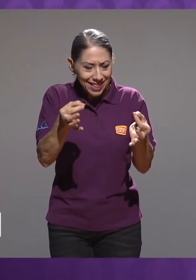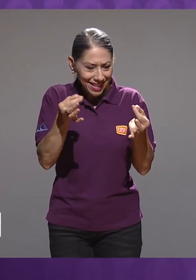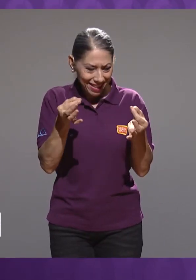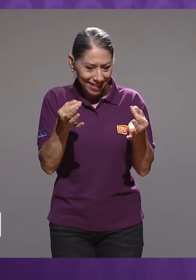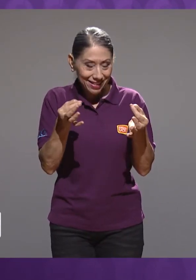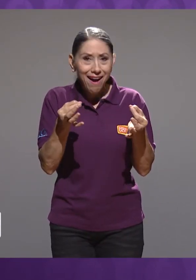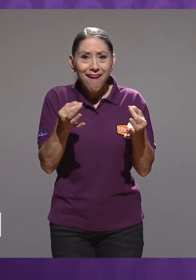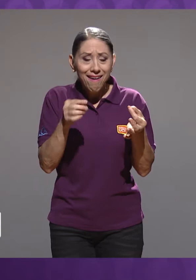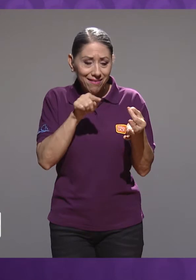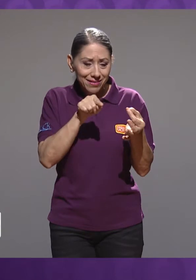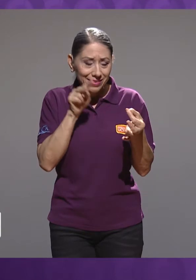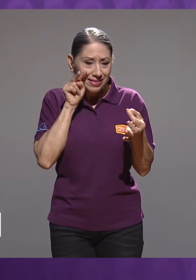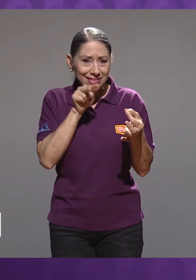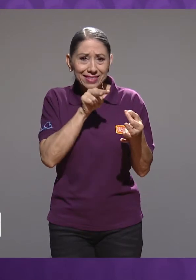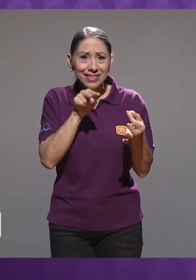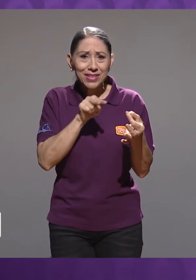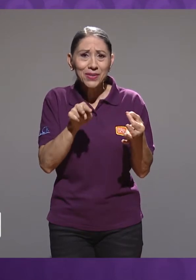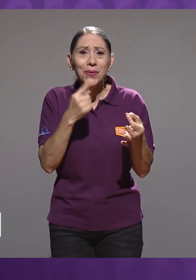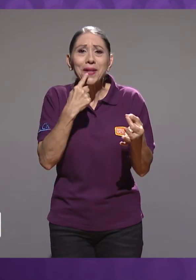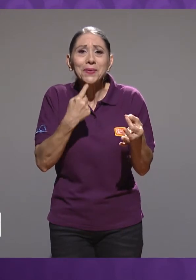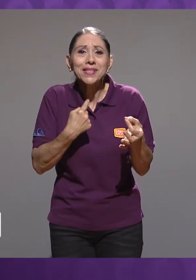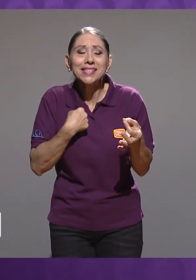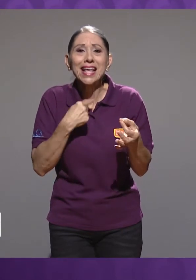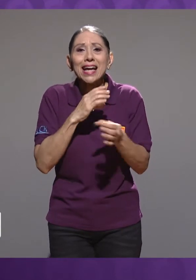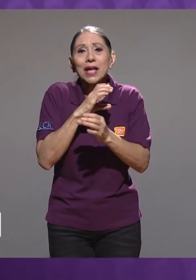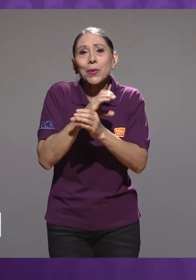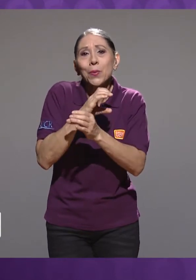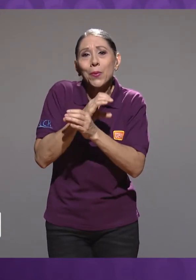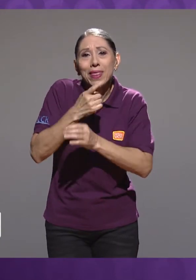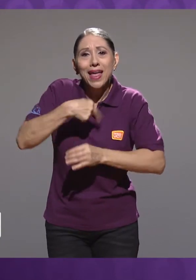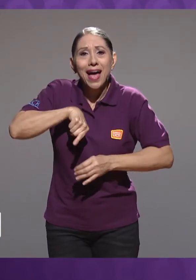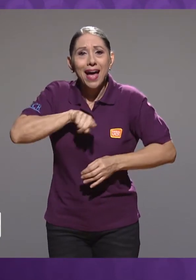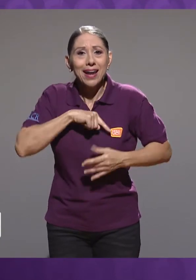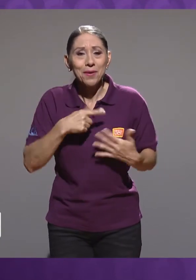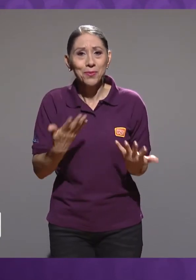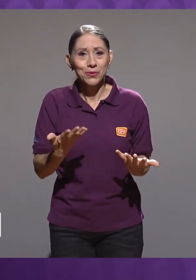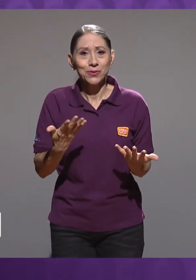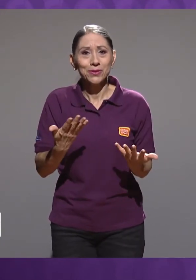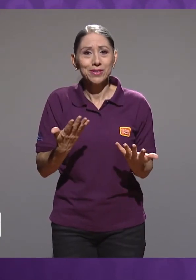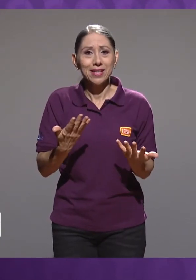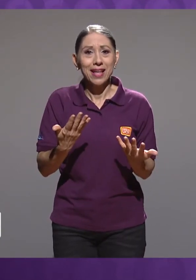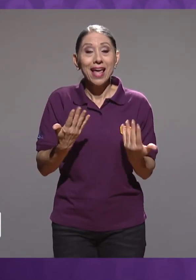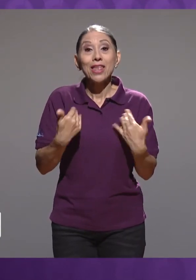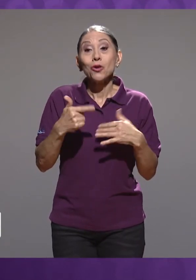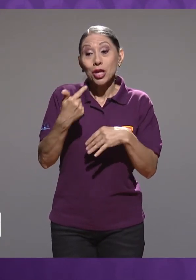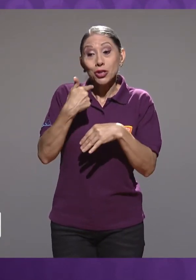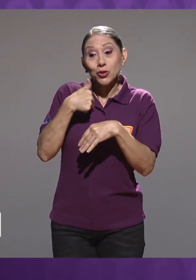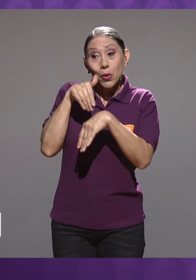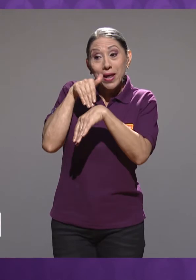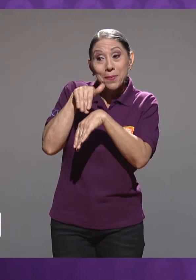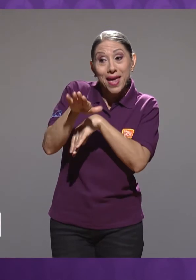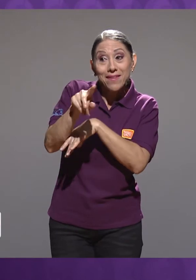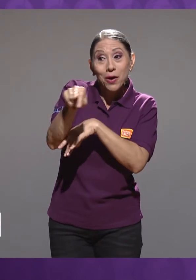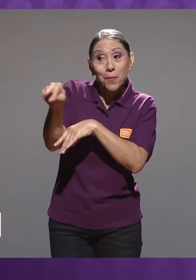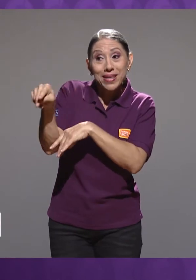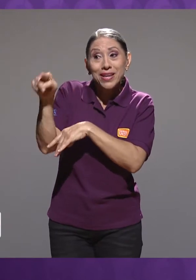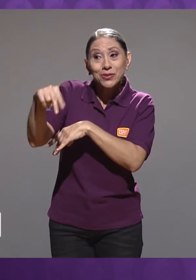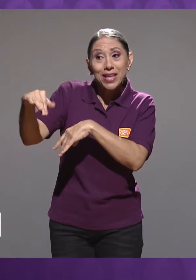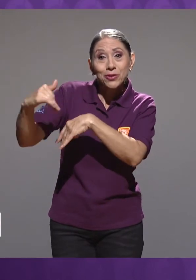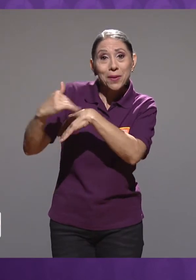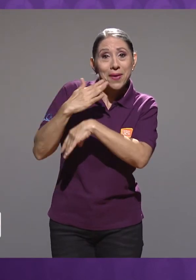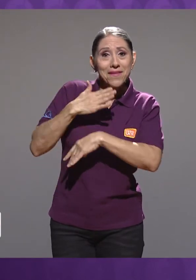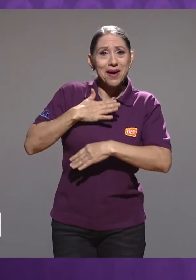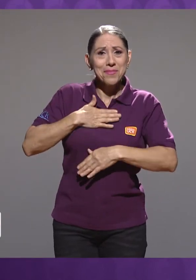tarjetitas donde nos decían que nos cuidáramos, donde le enviaban a mis compañeros y ellos me enviaban a